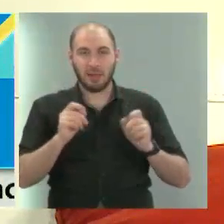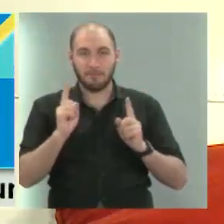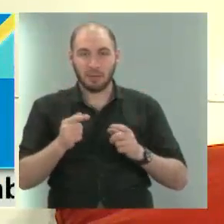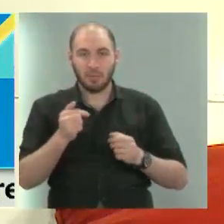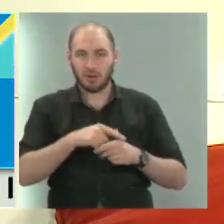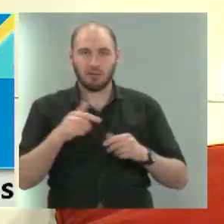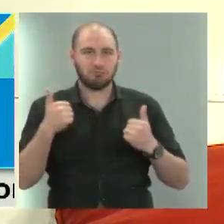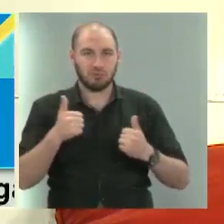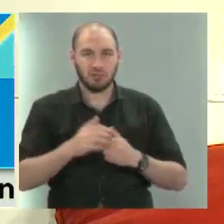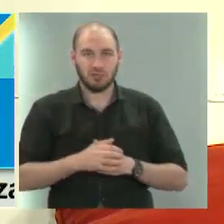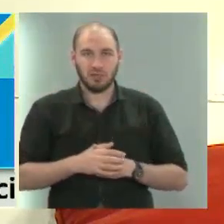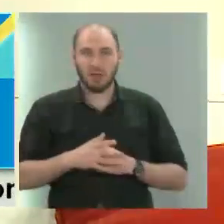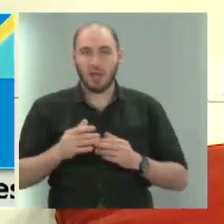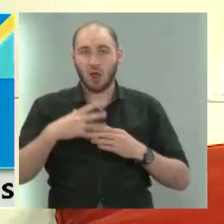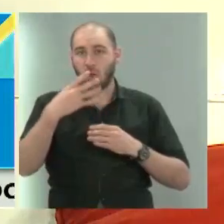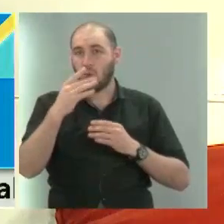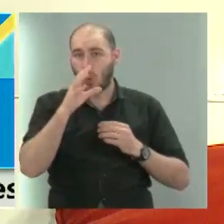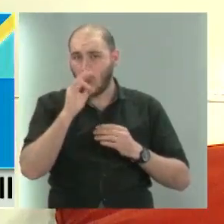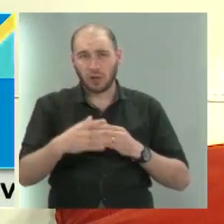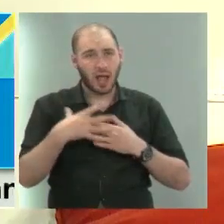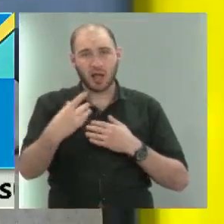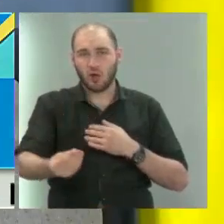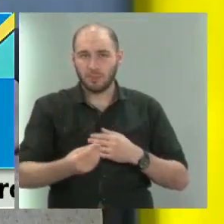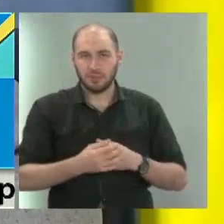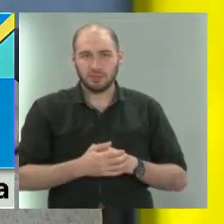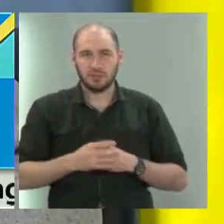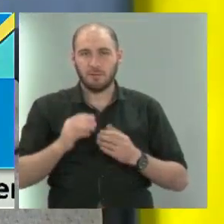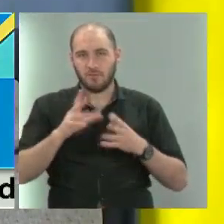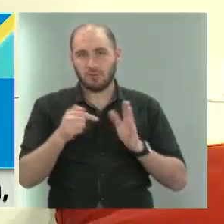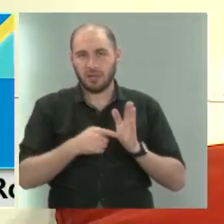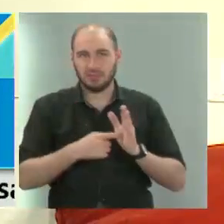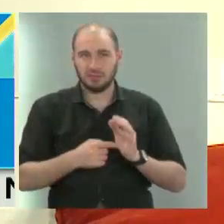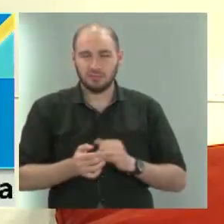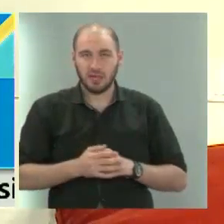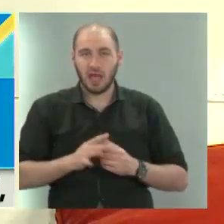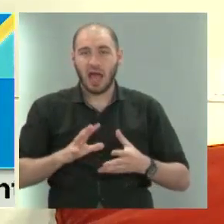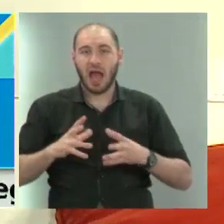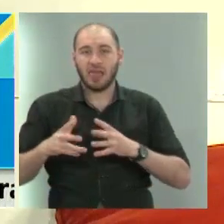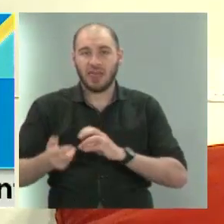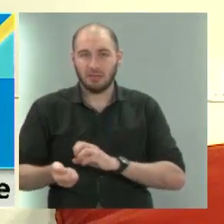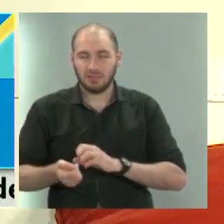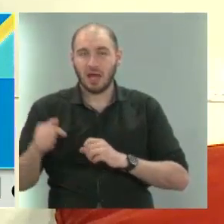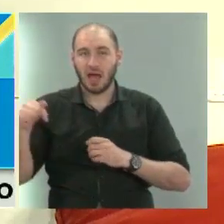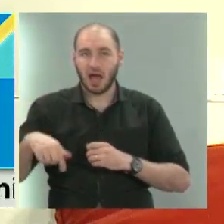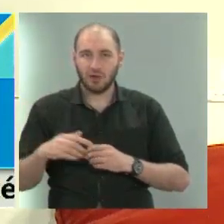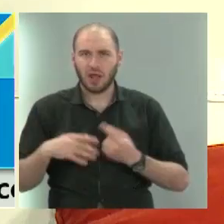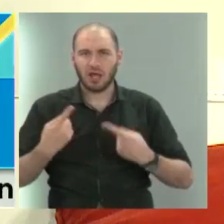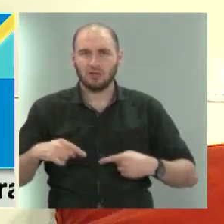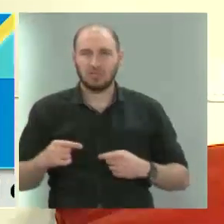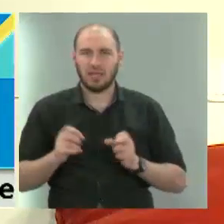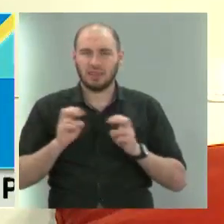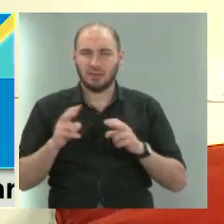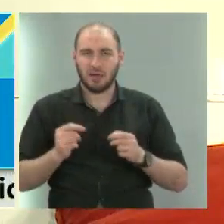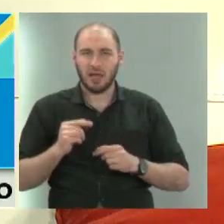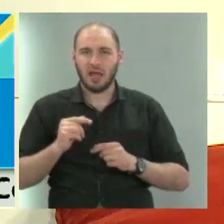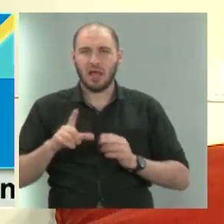mí era excelente, nunca se repitió otro que sirviera realmente como ese, y adaptarlo, hoy nos encontramos con situaciones que tienen que ver a